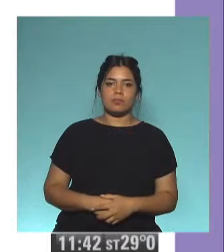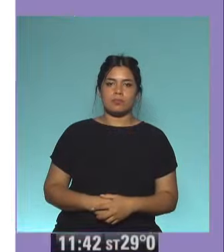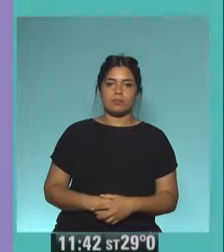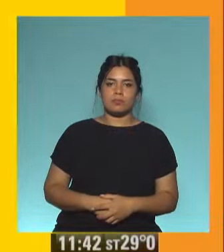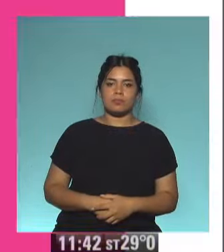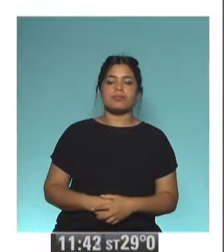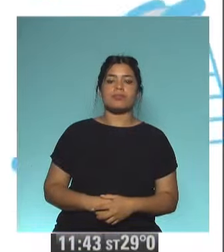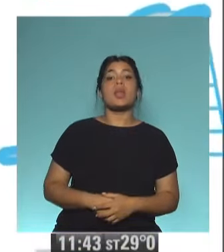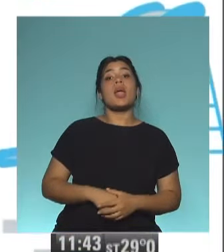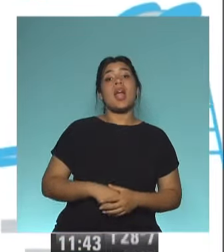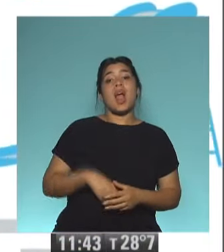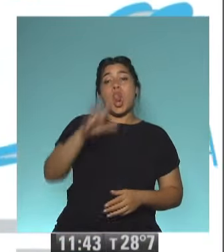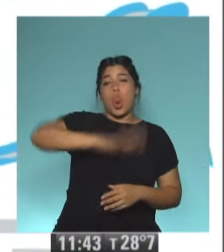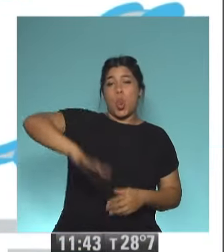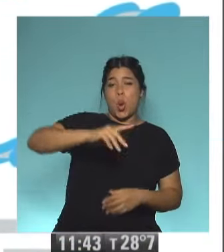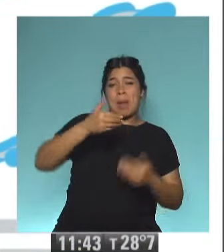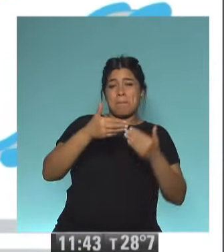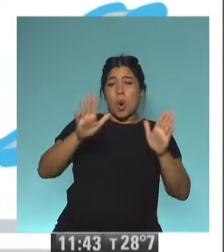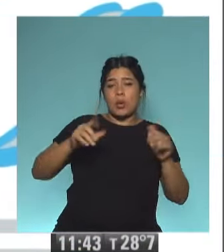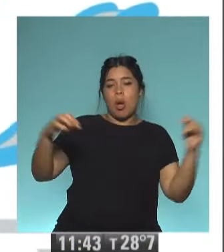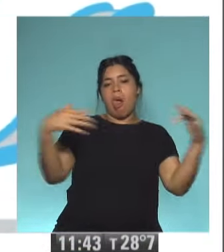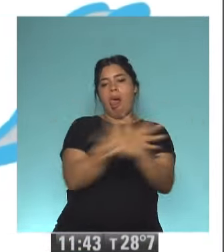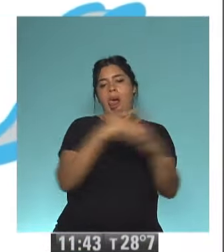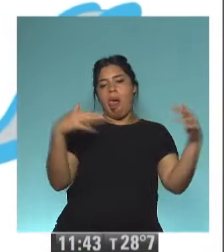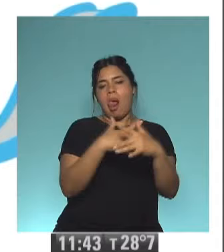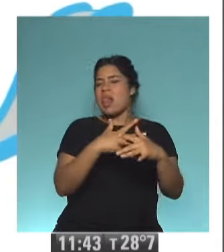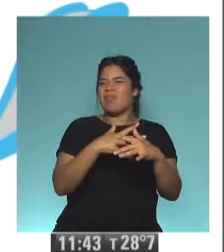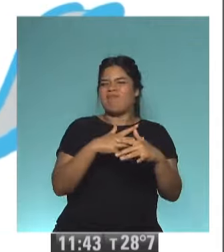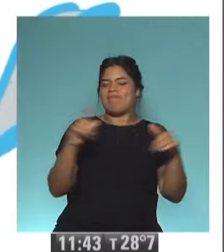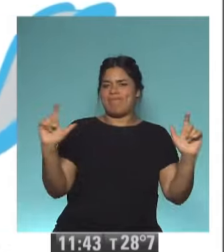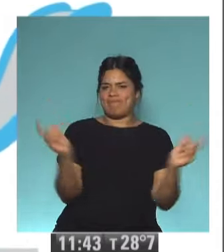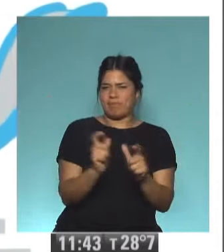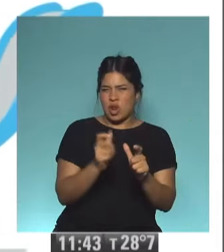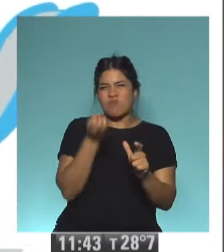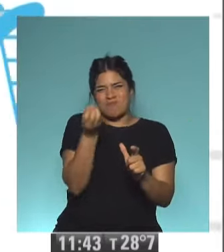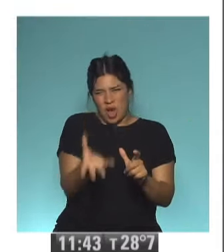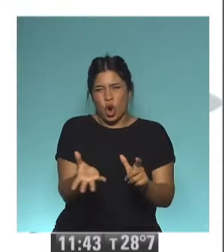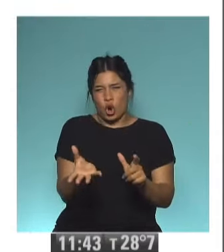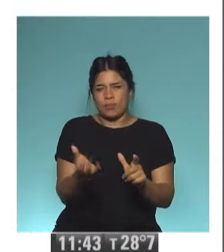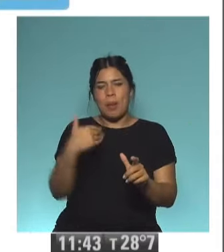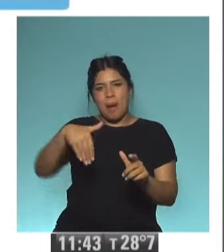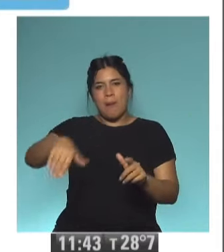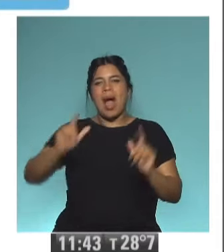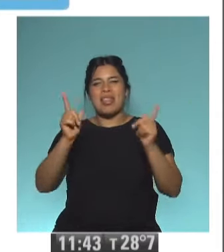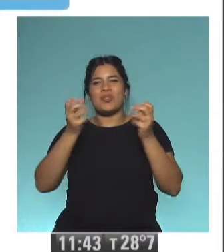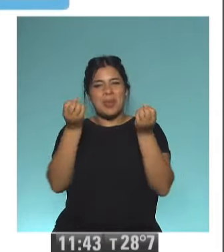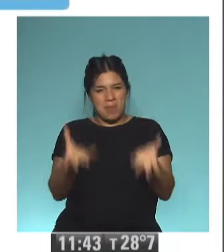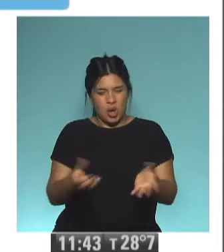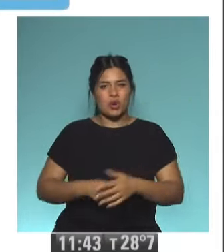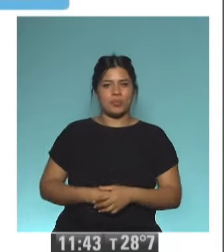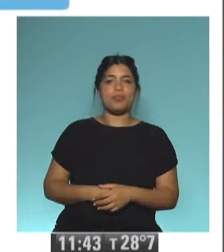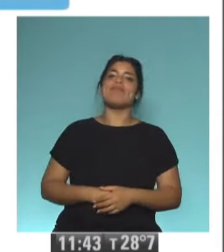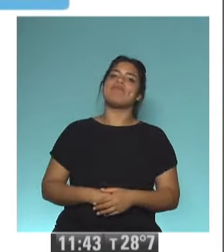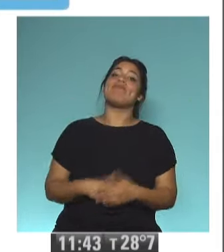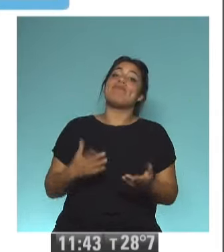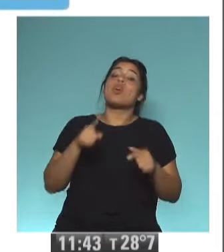Mientras menos seamos en los espacios públicos, más pronto podremos disfrutarlos en plenitud. Por eso, quédate en casa a no